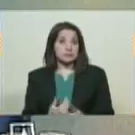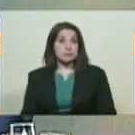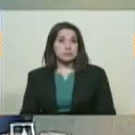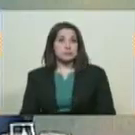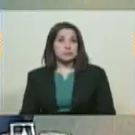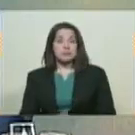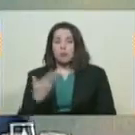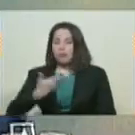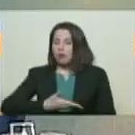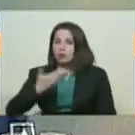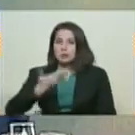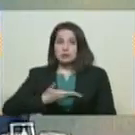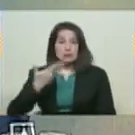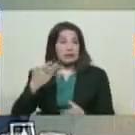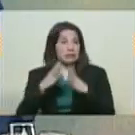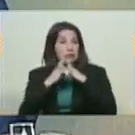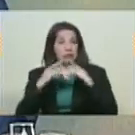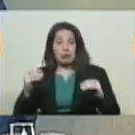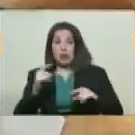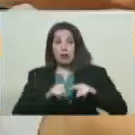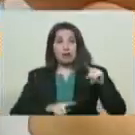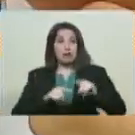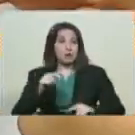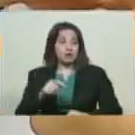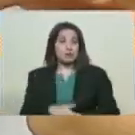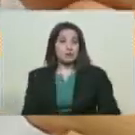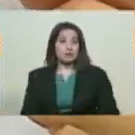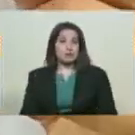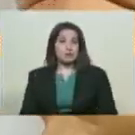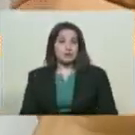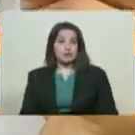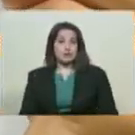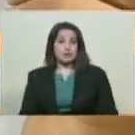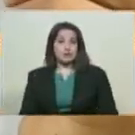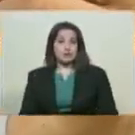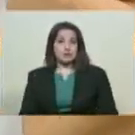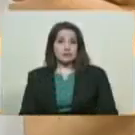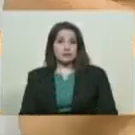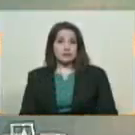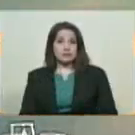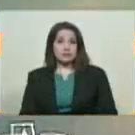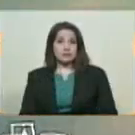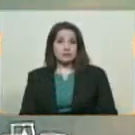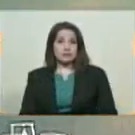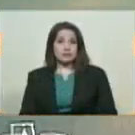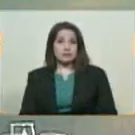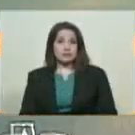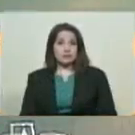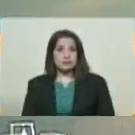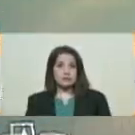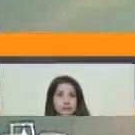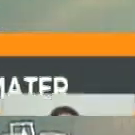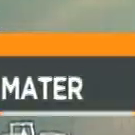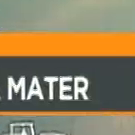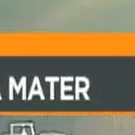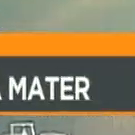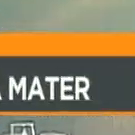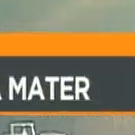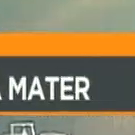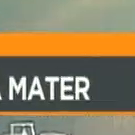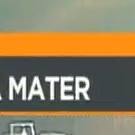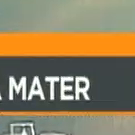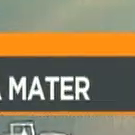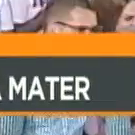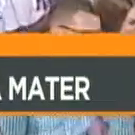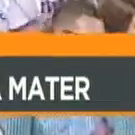Bueno, es muy importante todo esto. Yo quiero hacer una pregunta aquí. ¿Qué es de la vida de Henry Falcón?